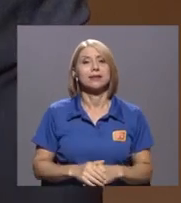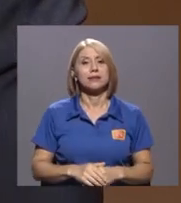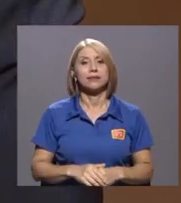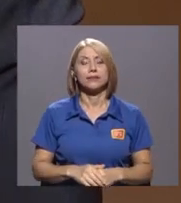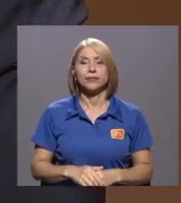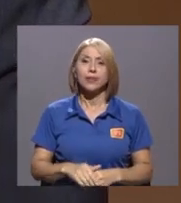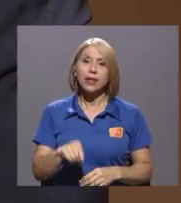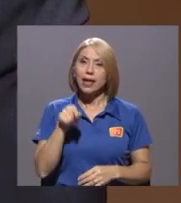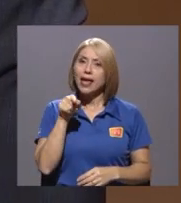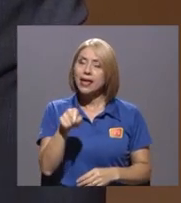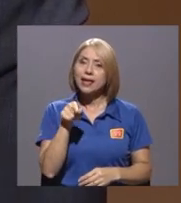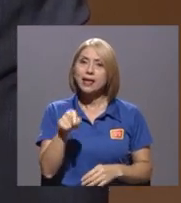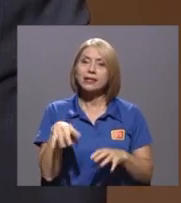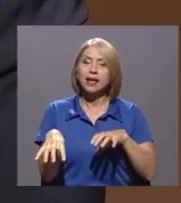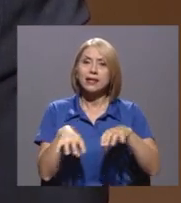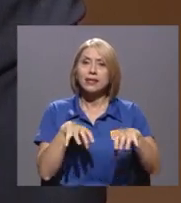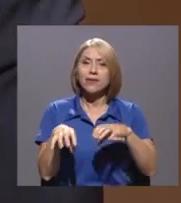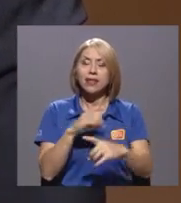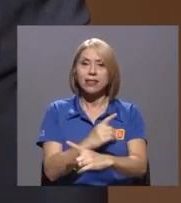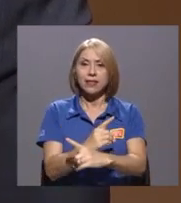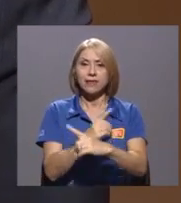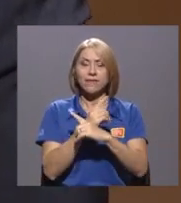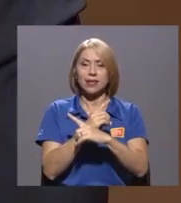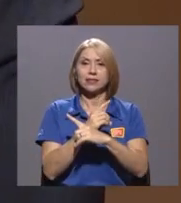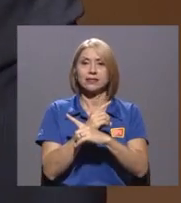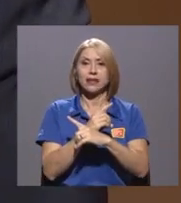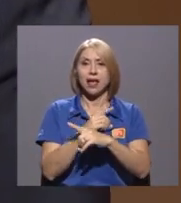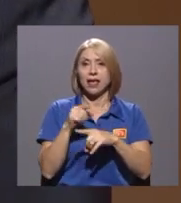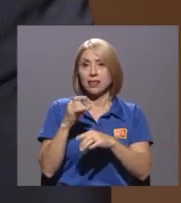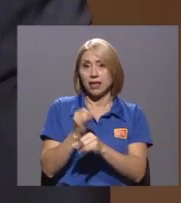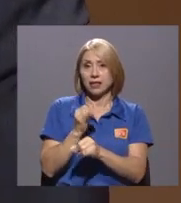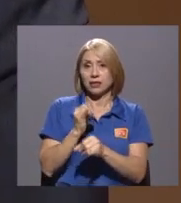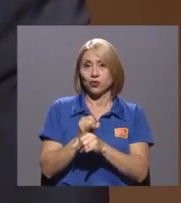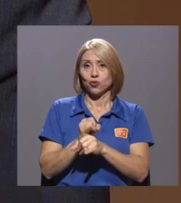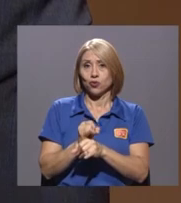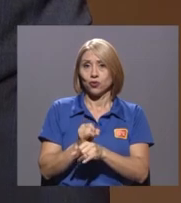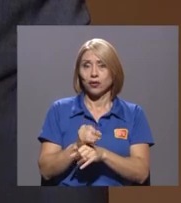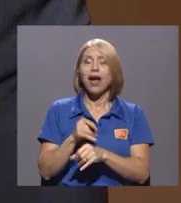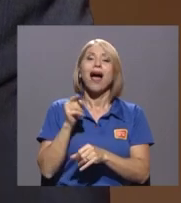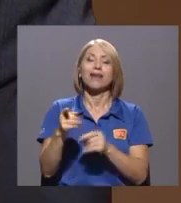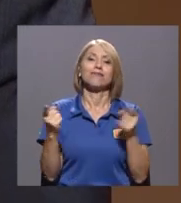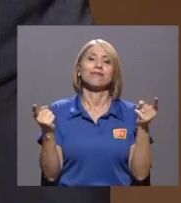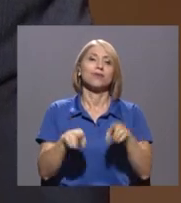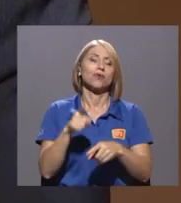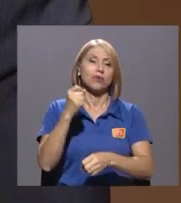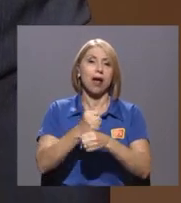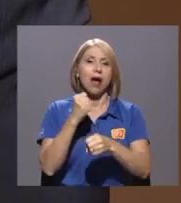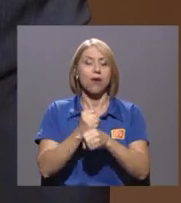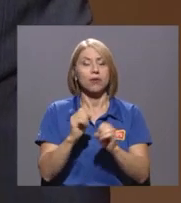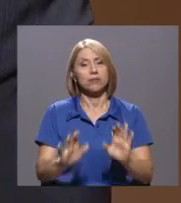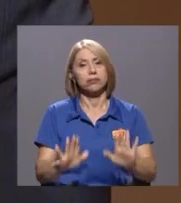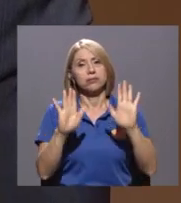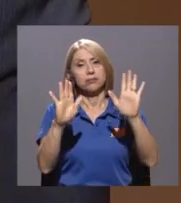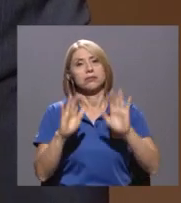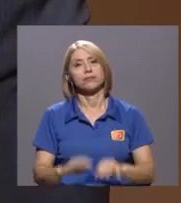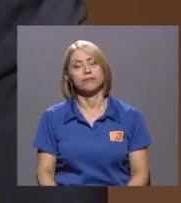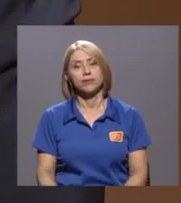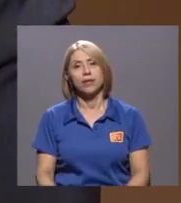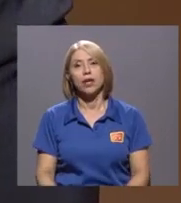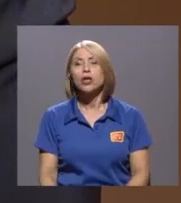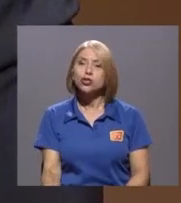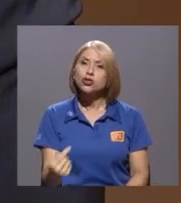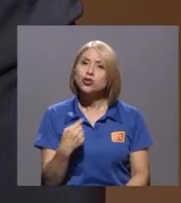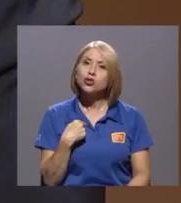defensa práctica de la institución una hora una obra excepcional yo soy más